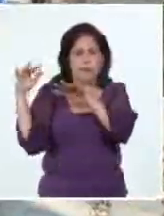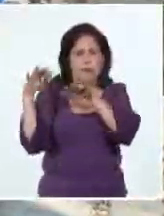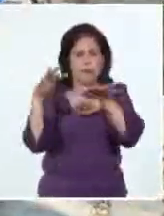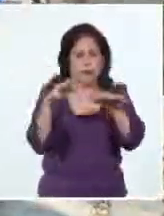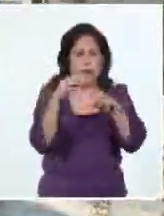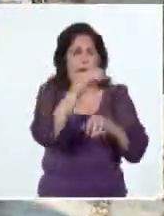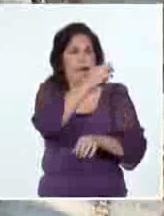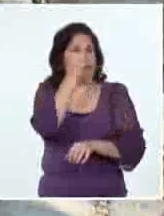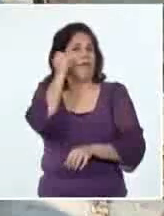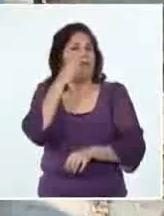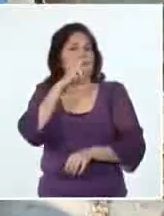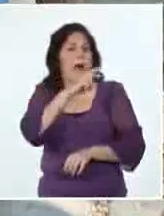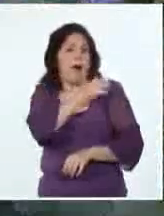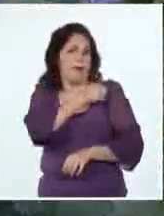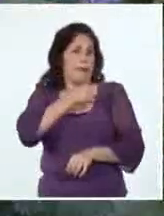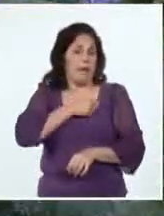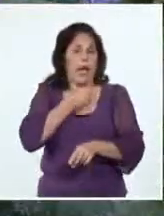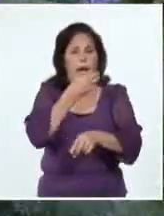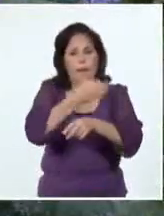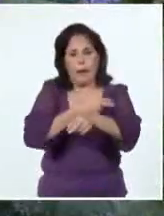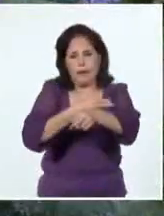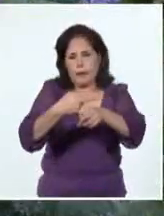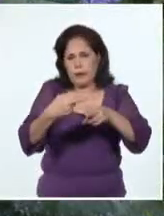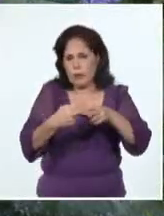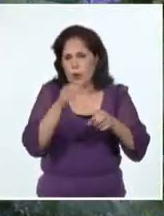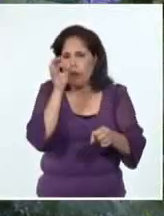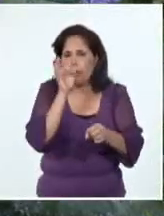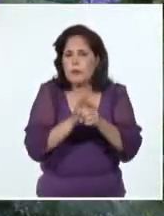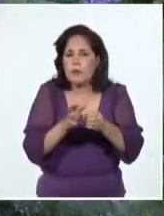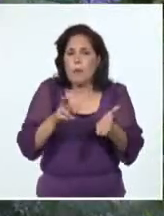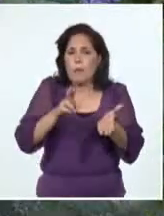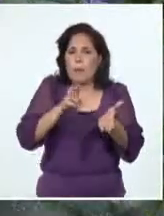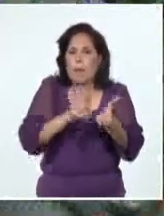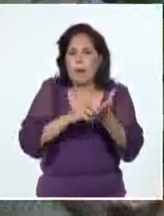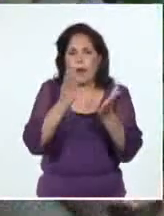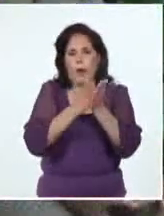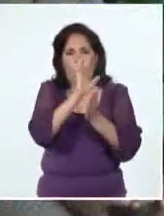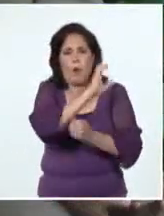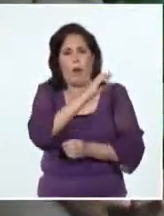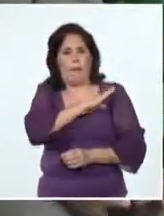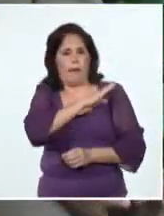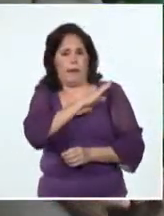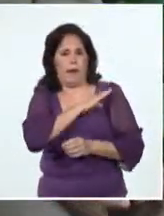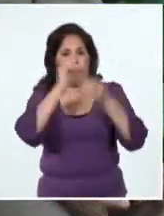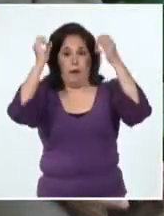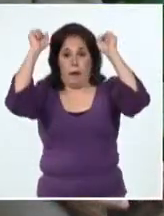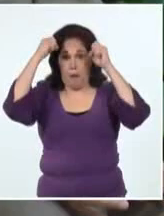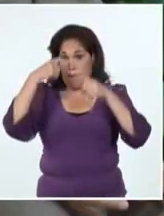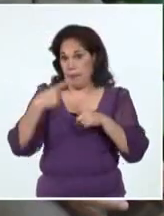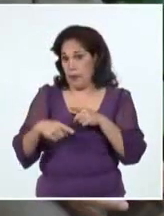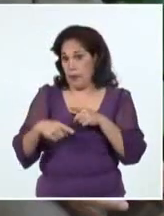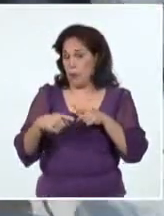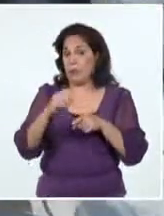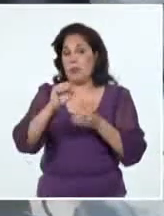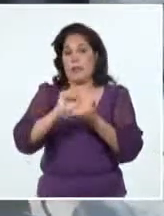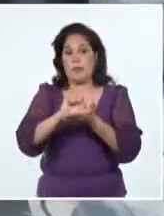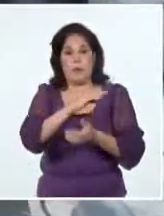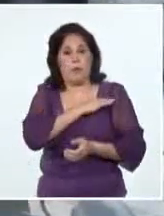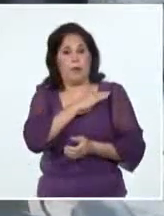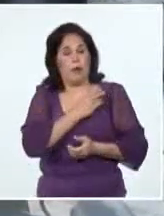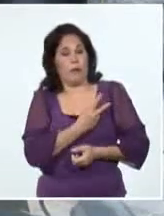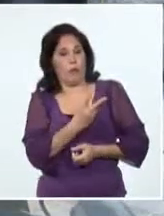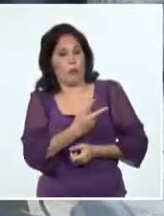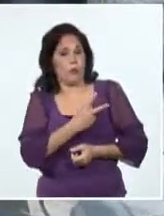de las FARC narraron sus historias desde el ingreso en las escuelas militares Camilo Cienfuegos, el servicio militar